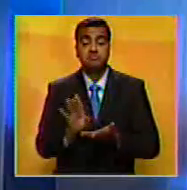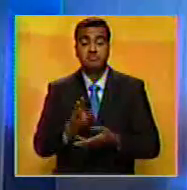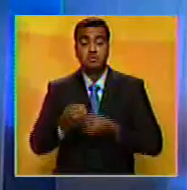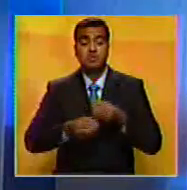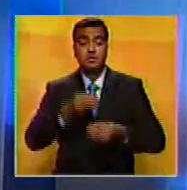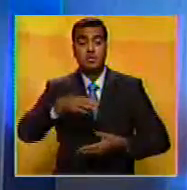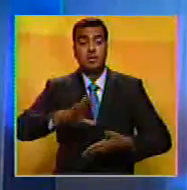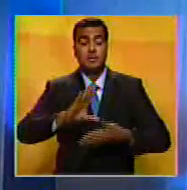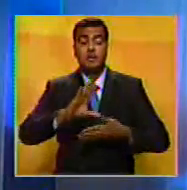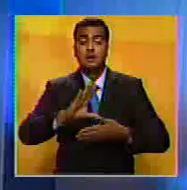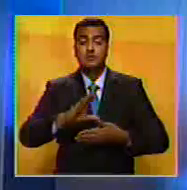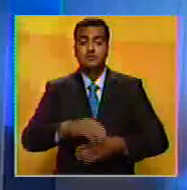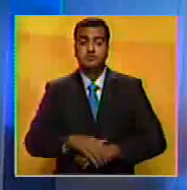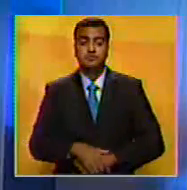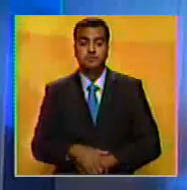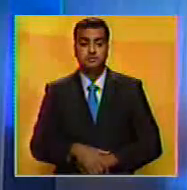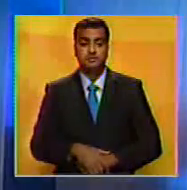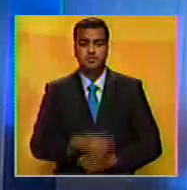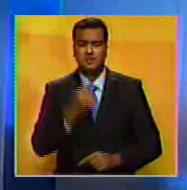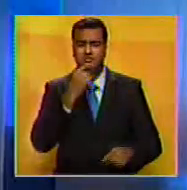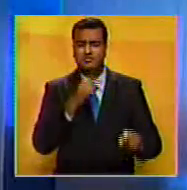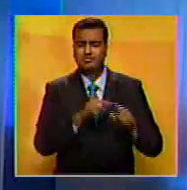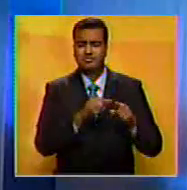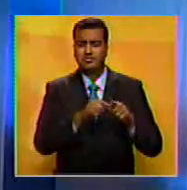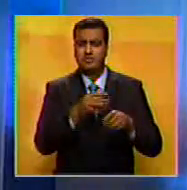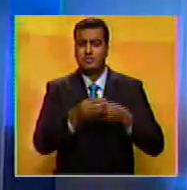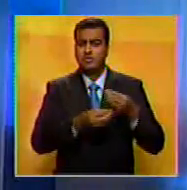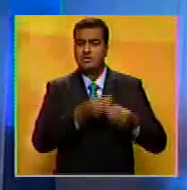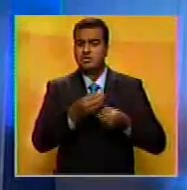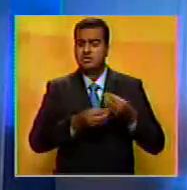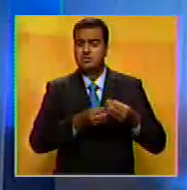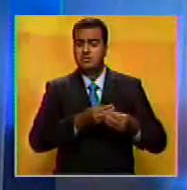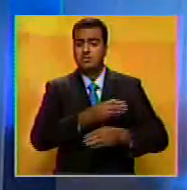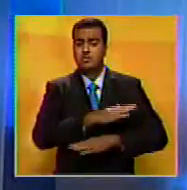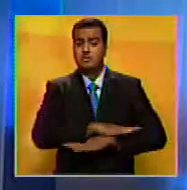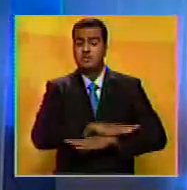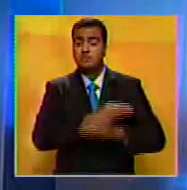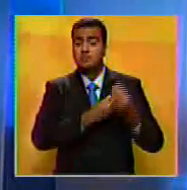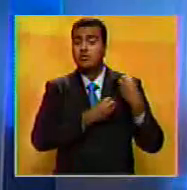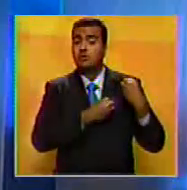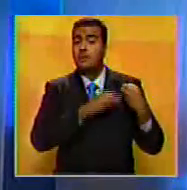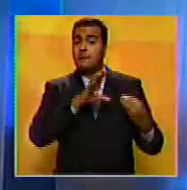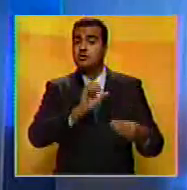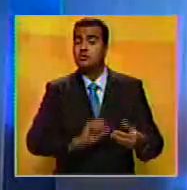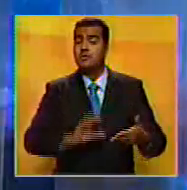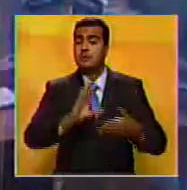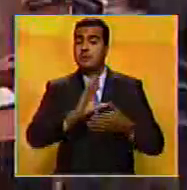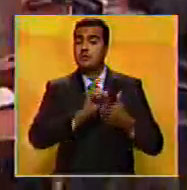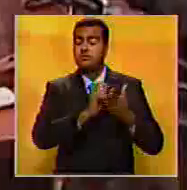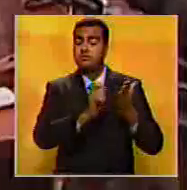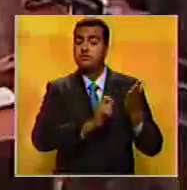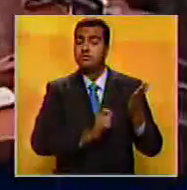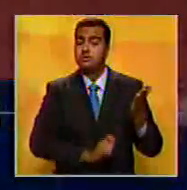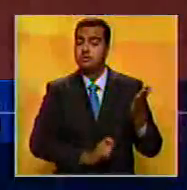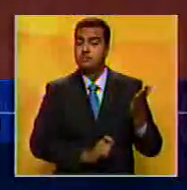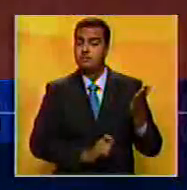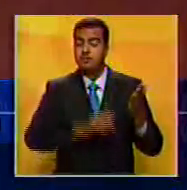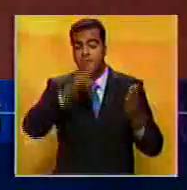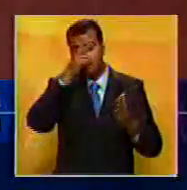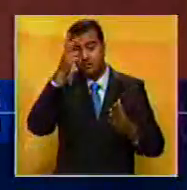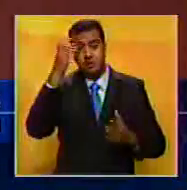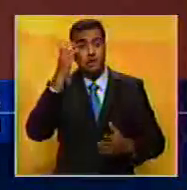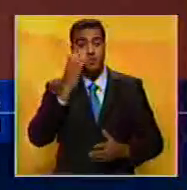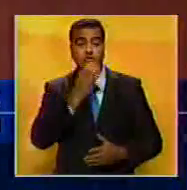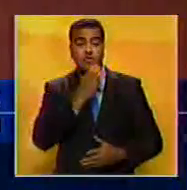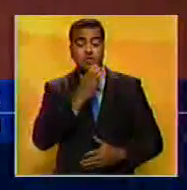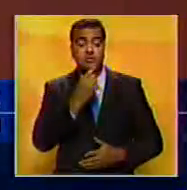la Organización de Estados Americanos y criticó a la organización por su postura contra el país sudamericano. En un comunicado, la canciller cubana